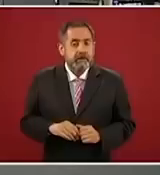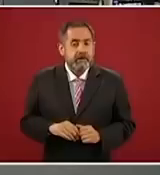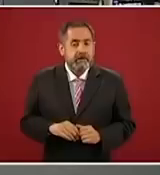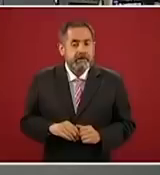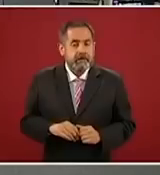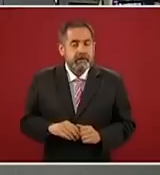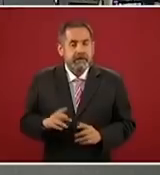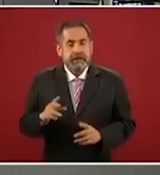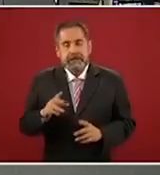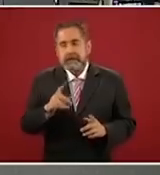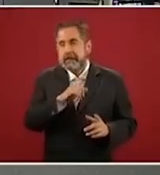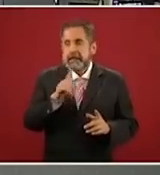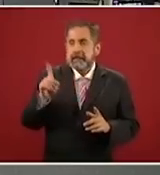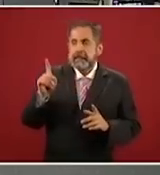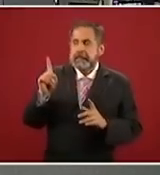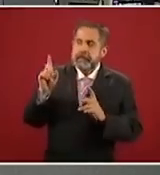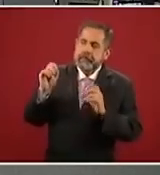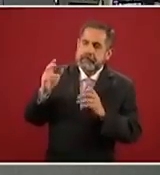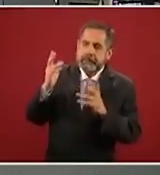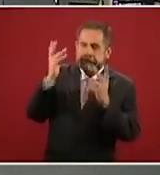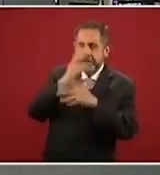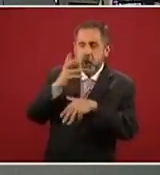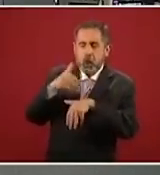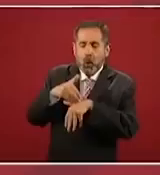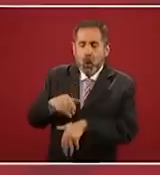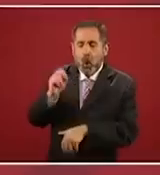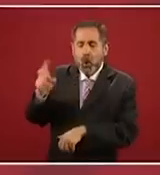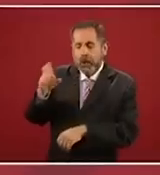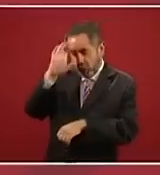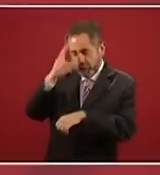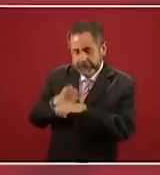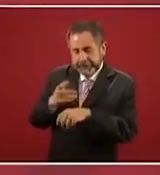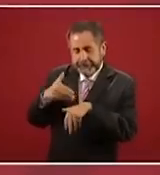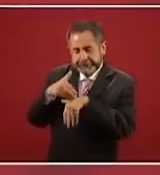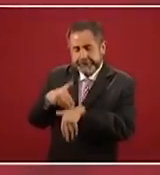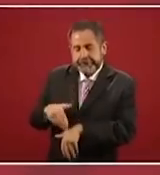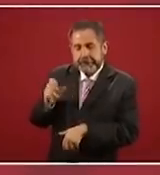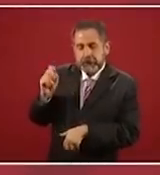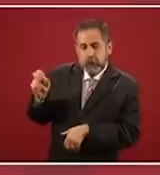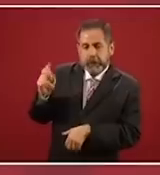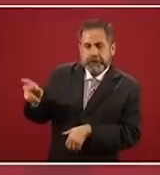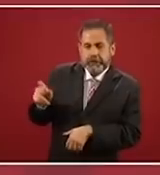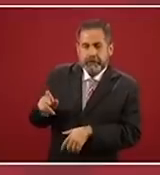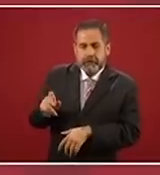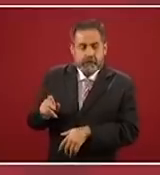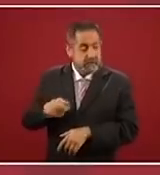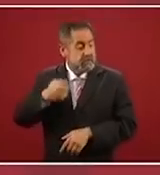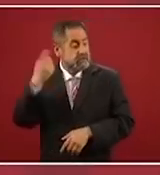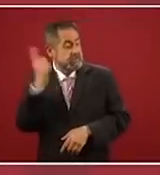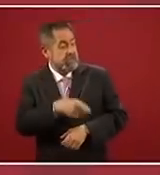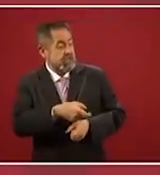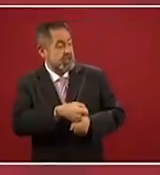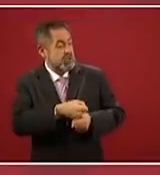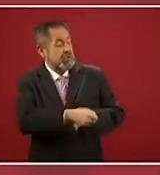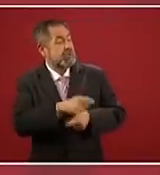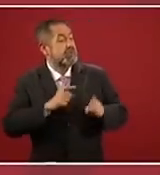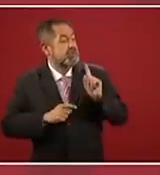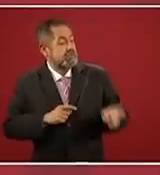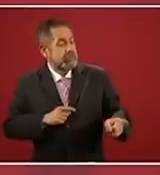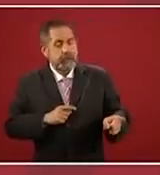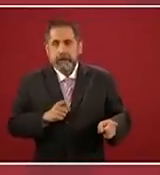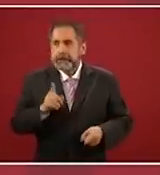se somete al compadre, ya cuando lo doma